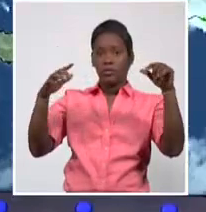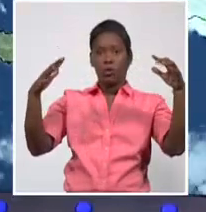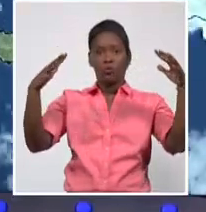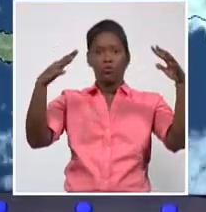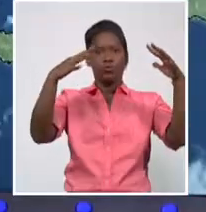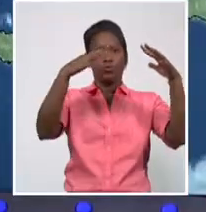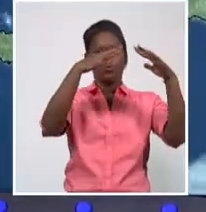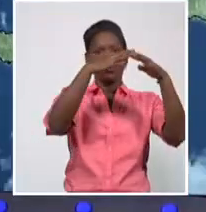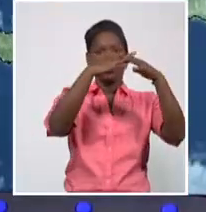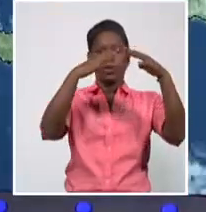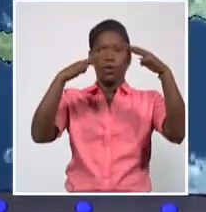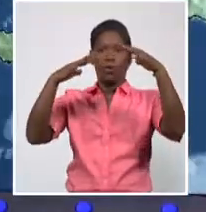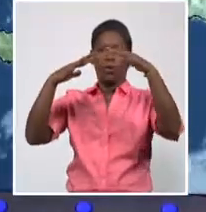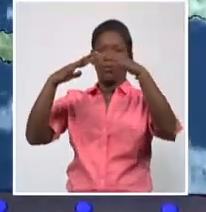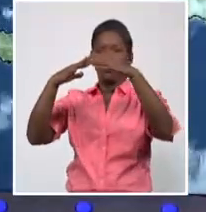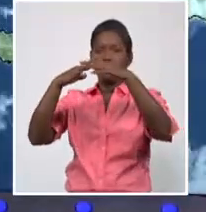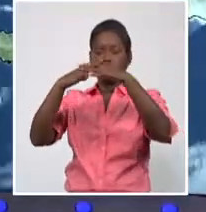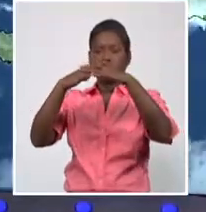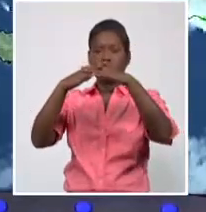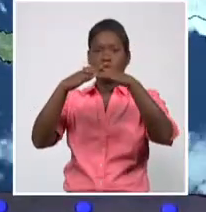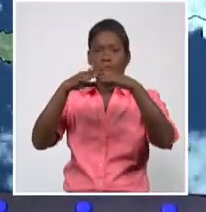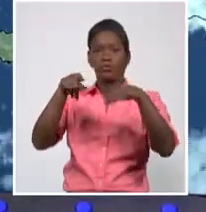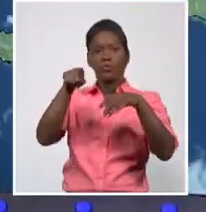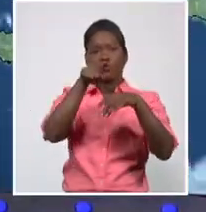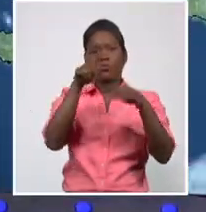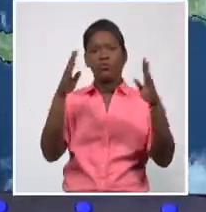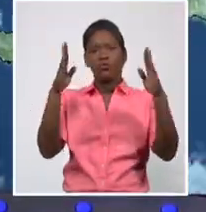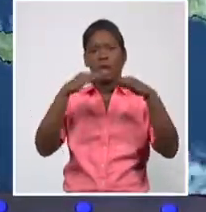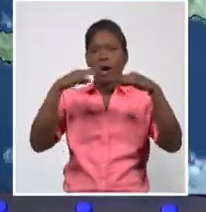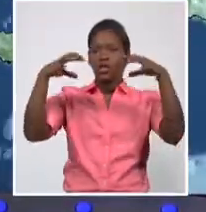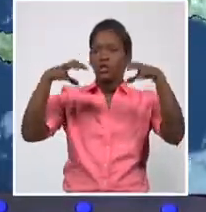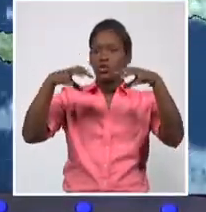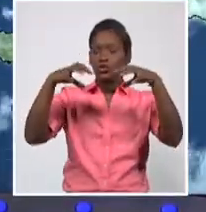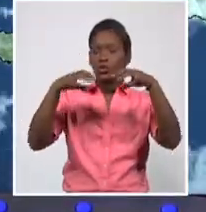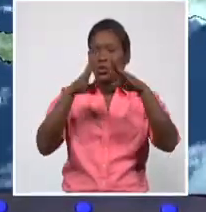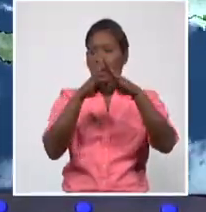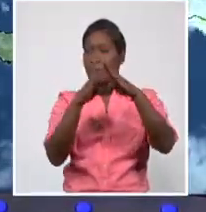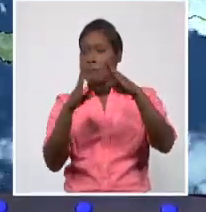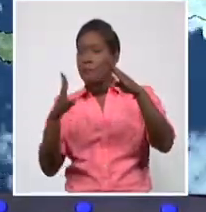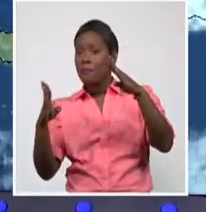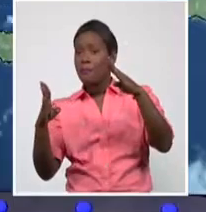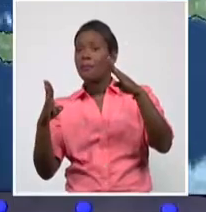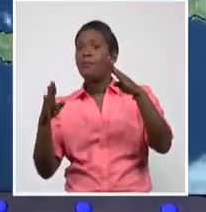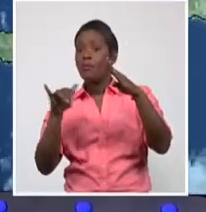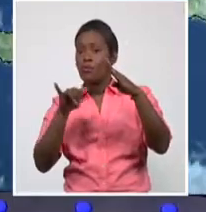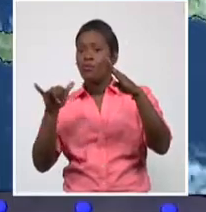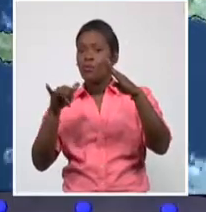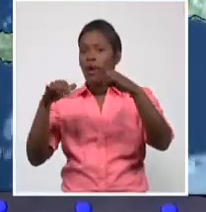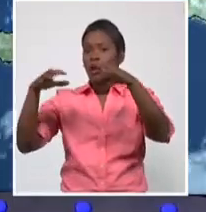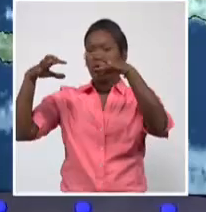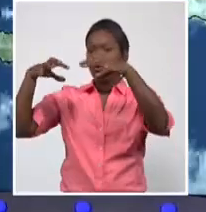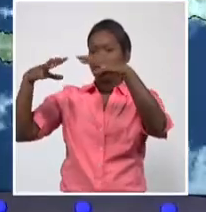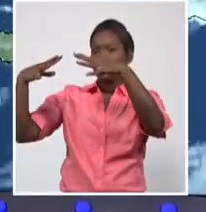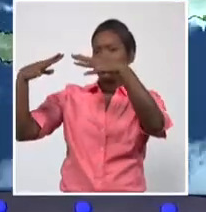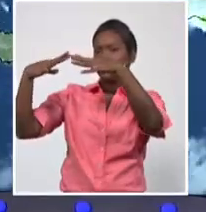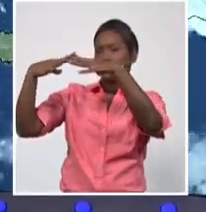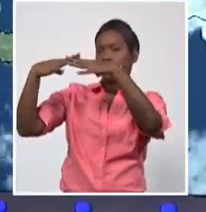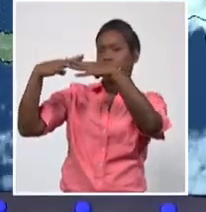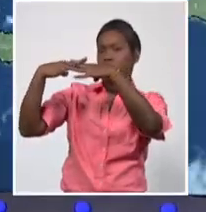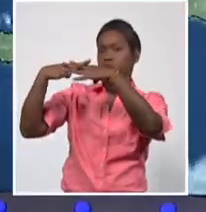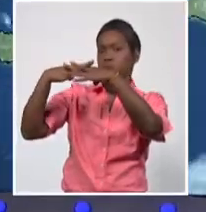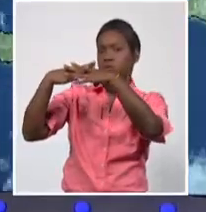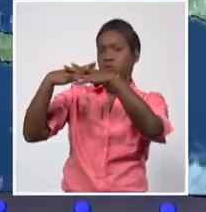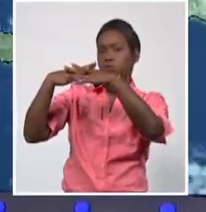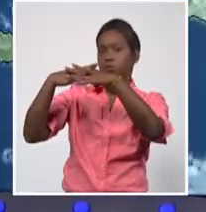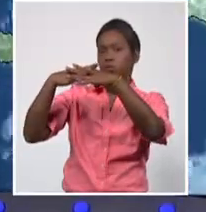algunos nublados altos que no producen lluvia en el resto de nuestro país. Nublados también que son transportados en las corrientes del